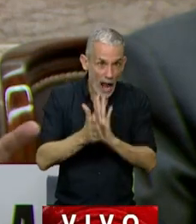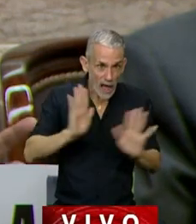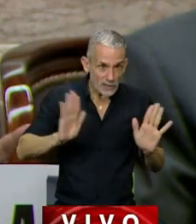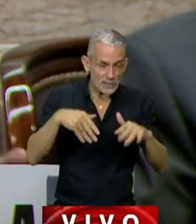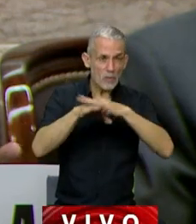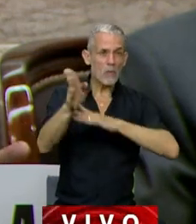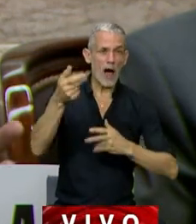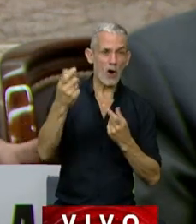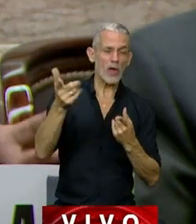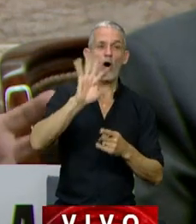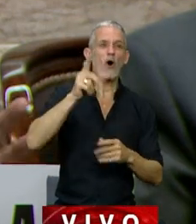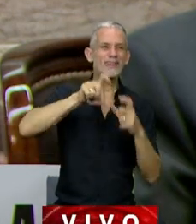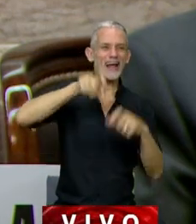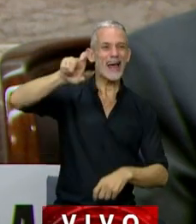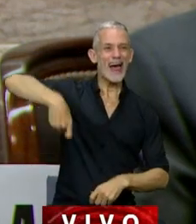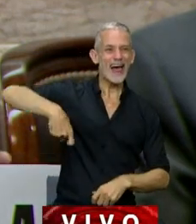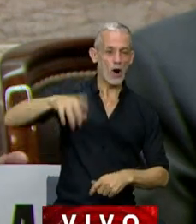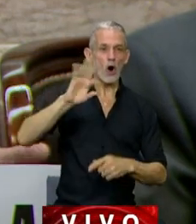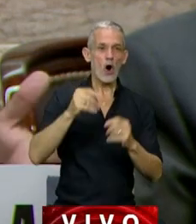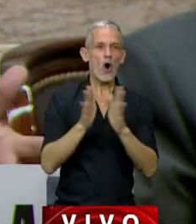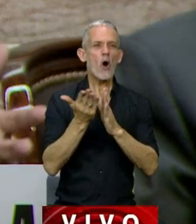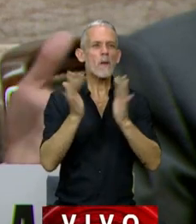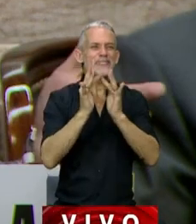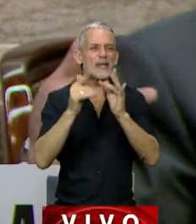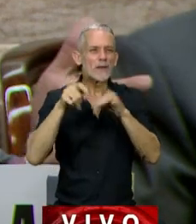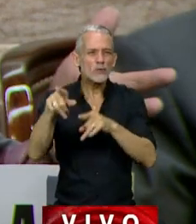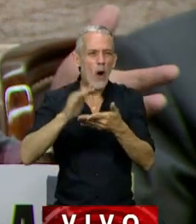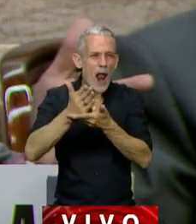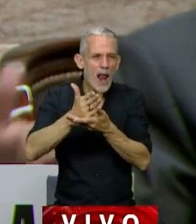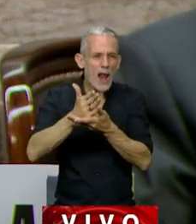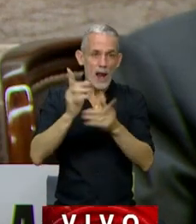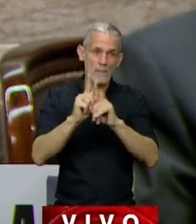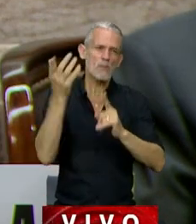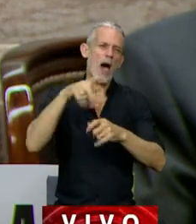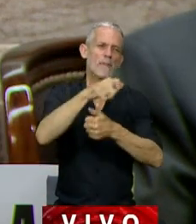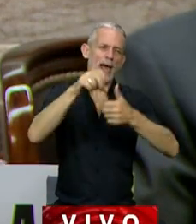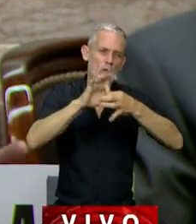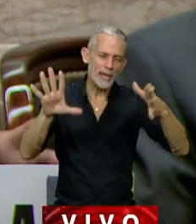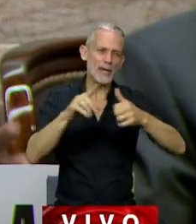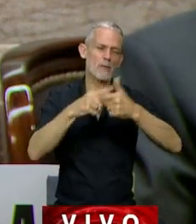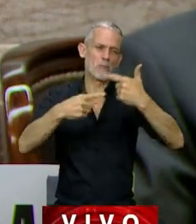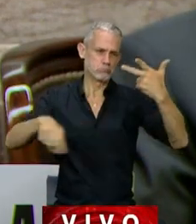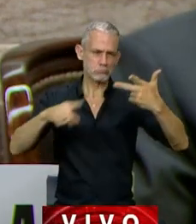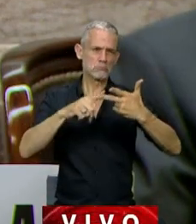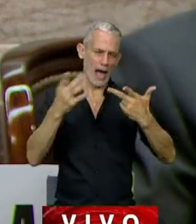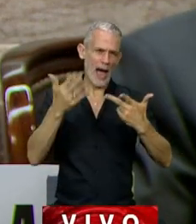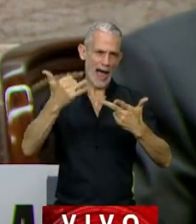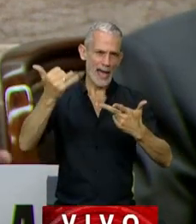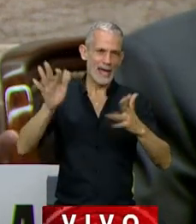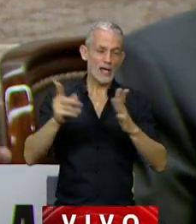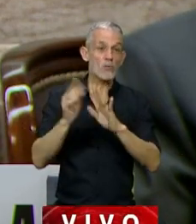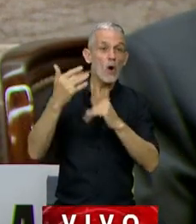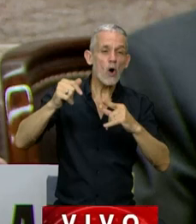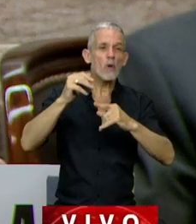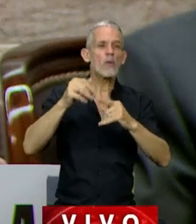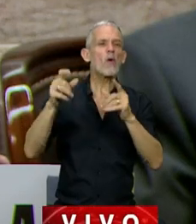o use una tarjeta de débito o una billetera virtual, como las hay muchas, ¿no? Como Mercado Pago o una